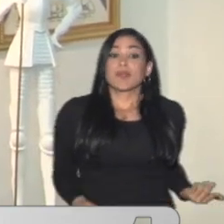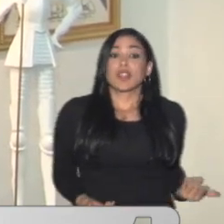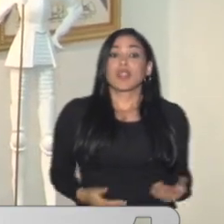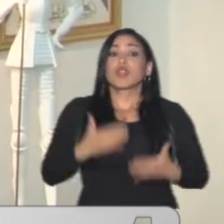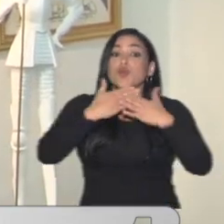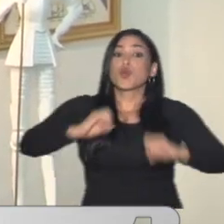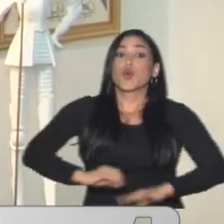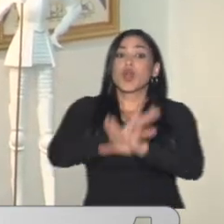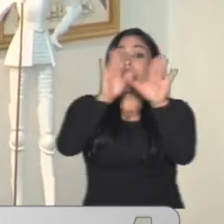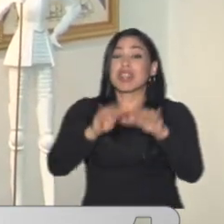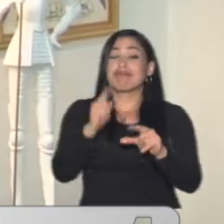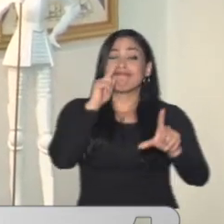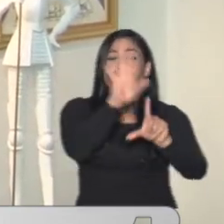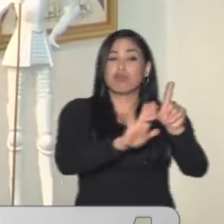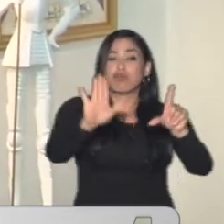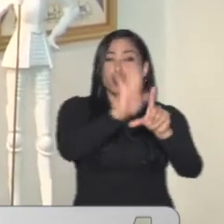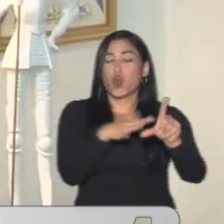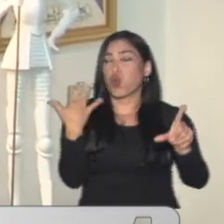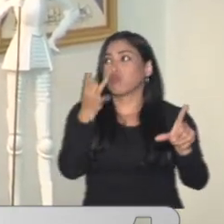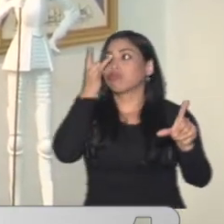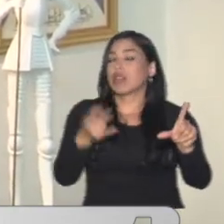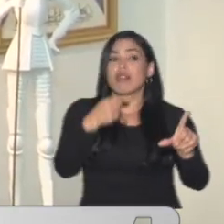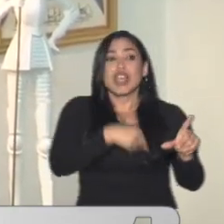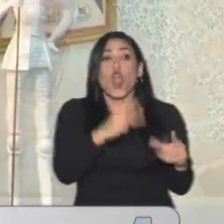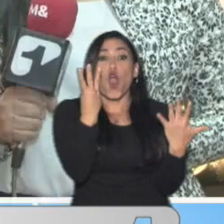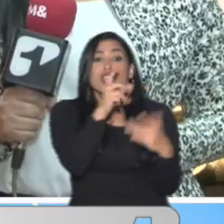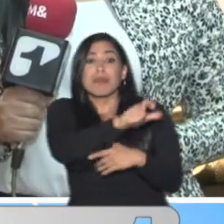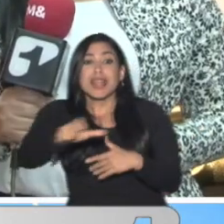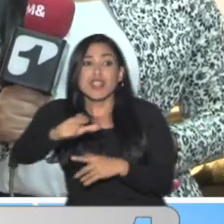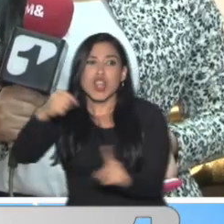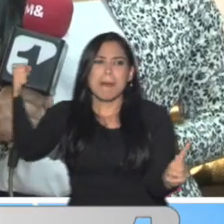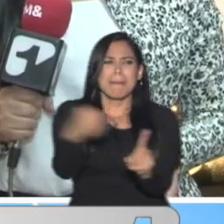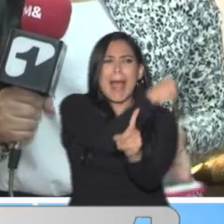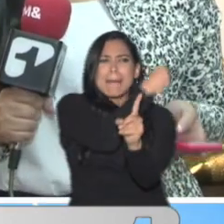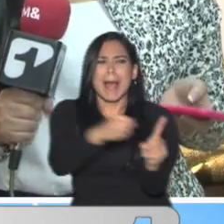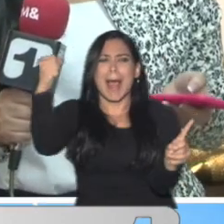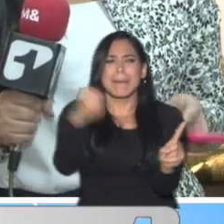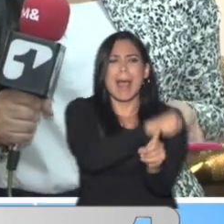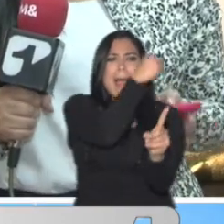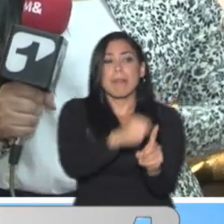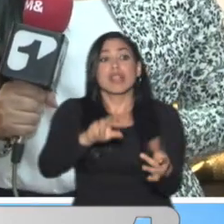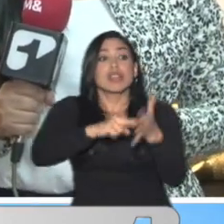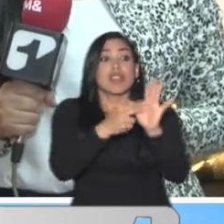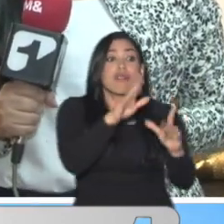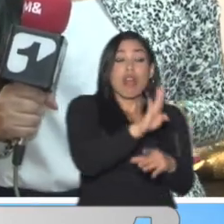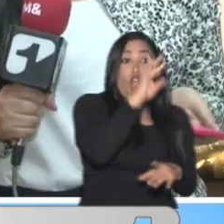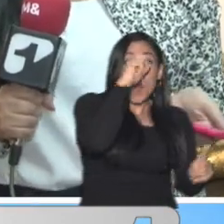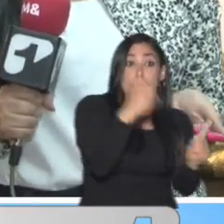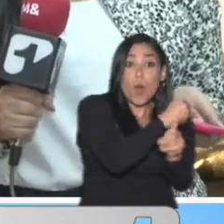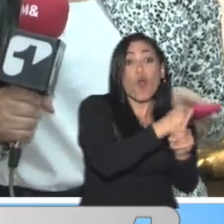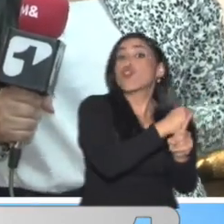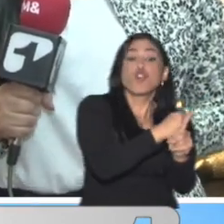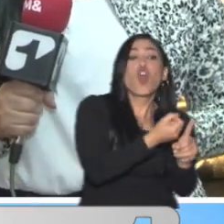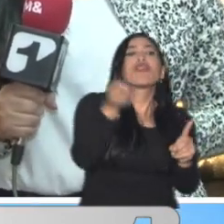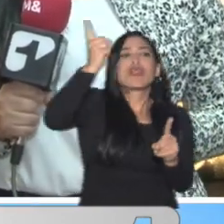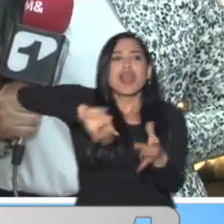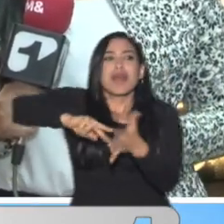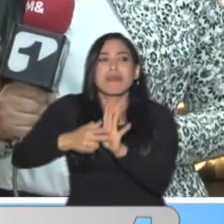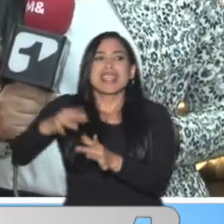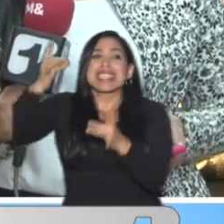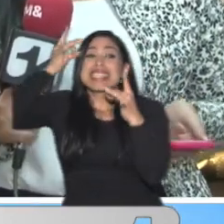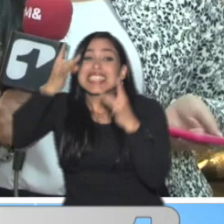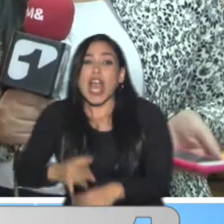luisa buenos días las imágenes son dicientes al menos ocho personas golpearon a este joven y no solamente fueron golpes pues también terminó con